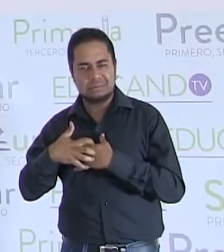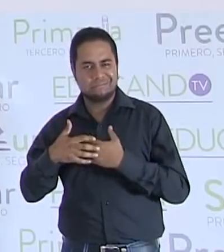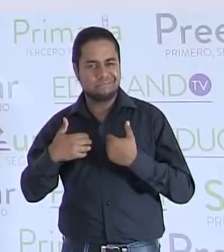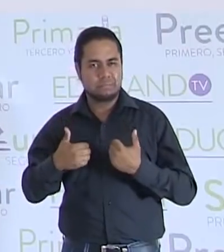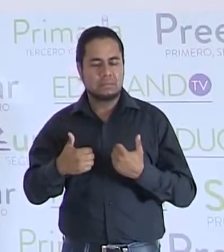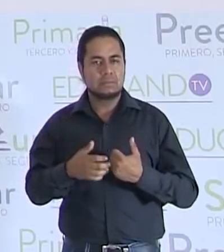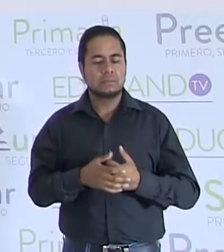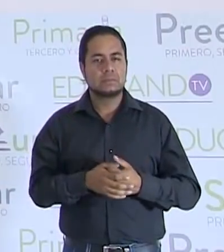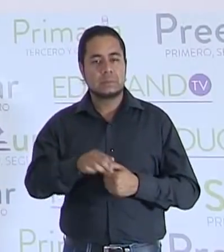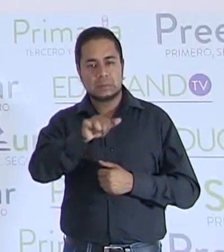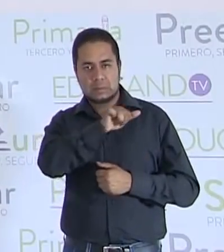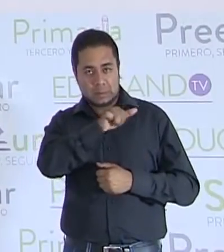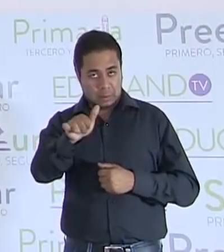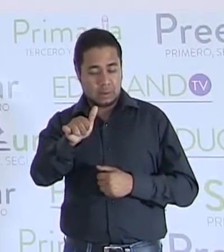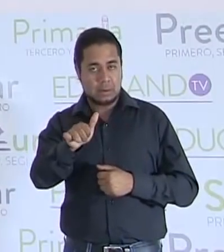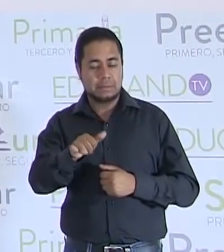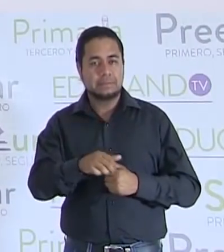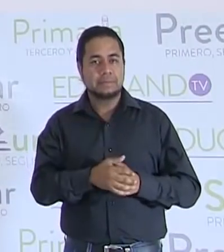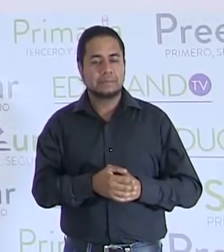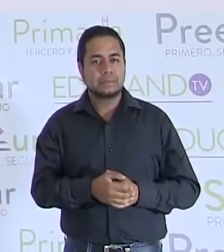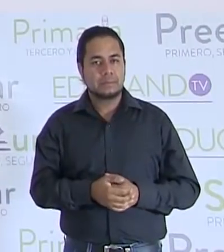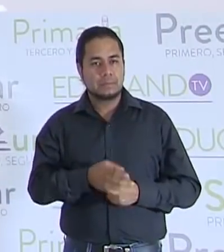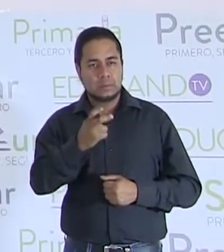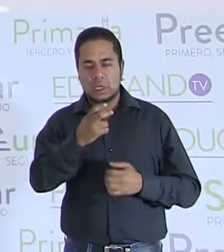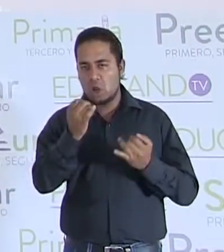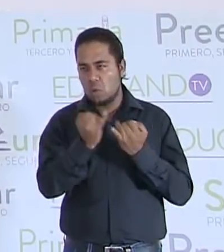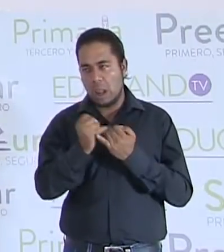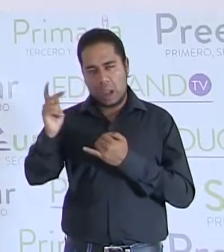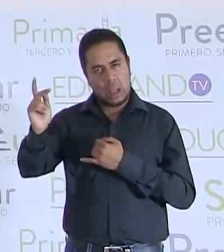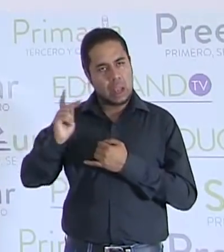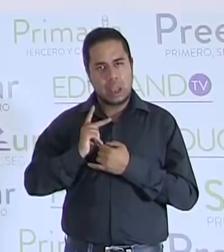Vamos a ver, aquí hay otro. Este sí es igual.